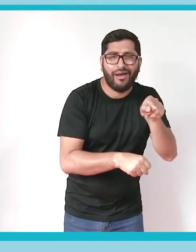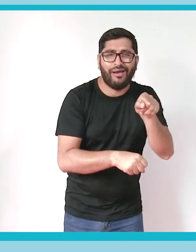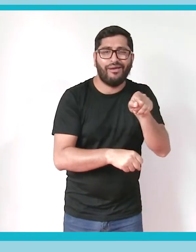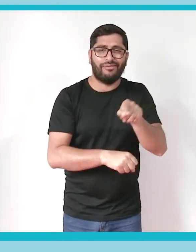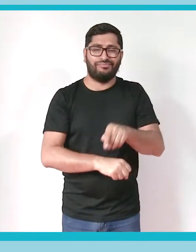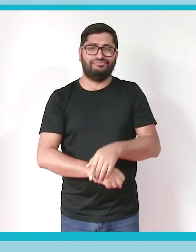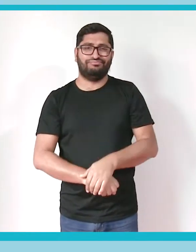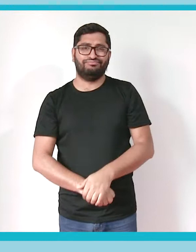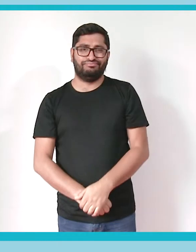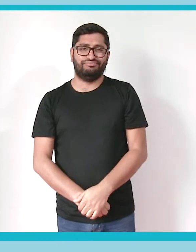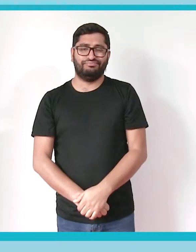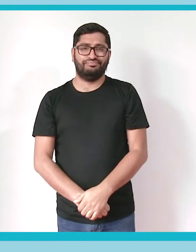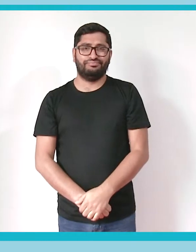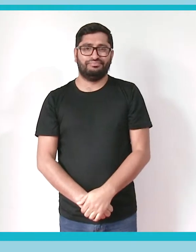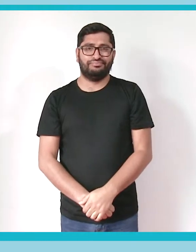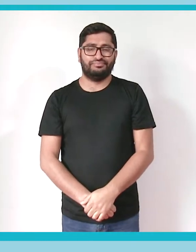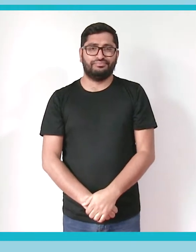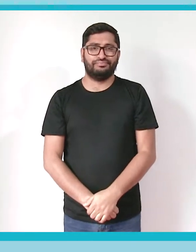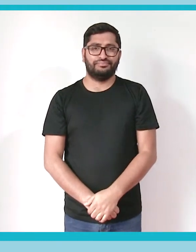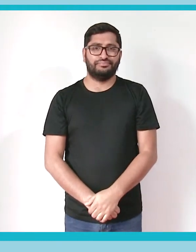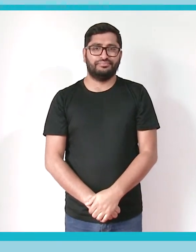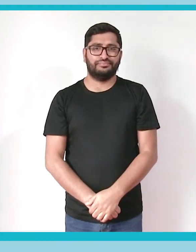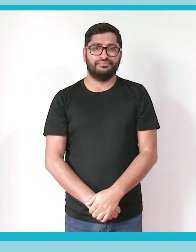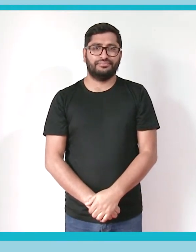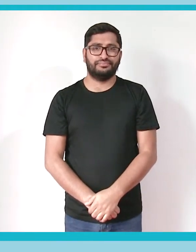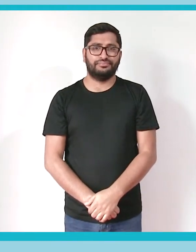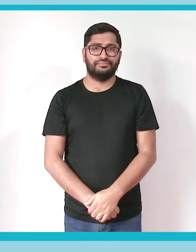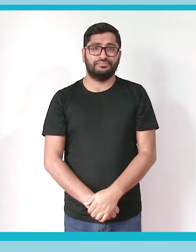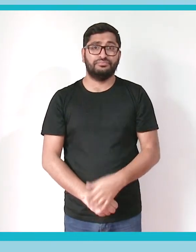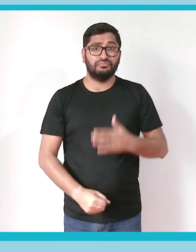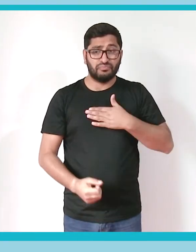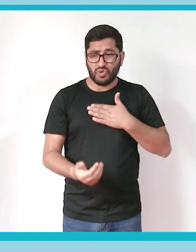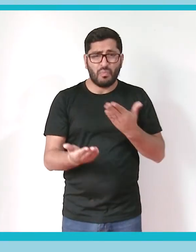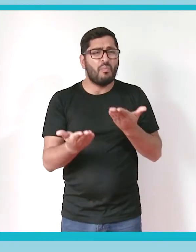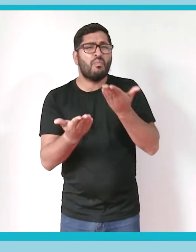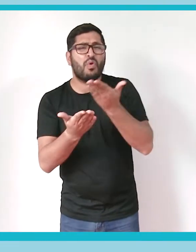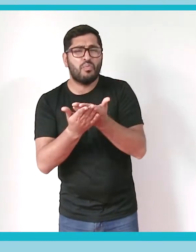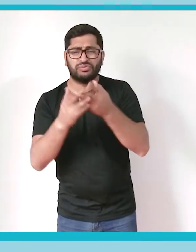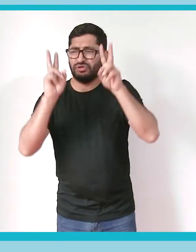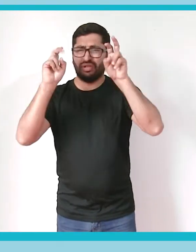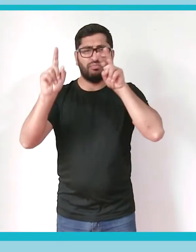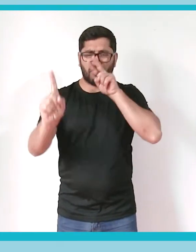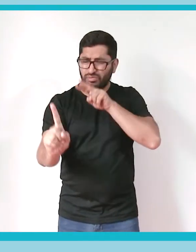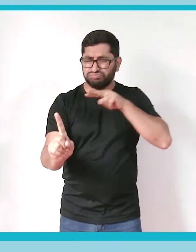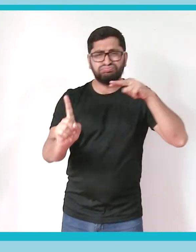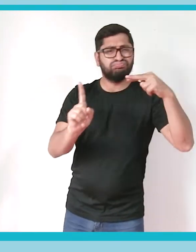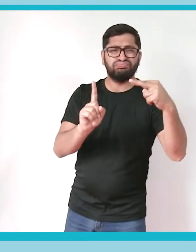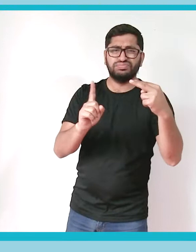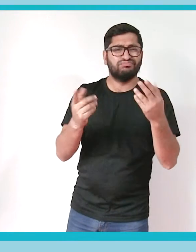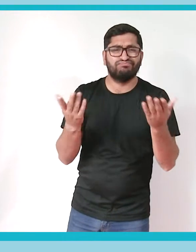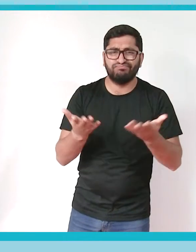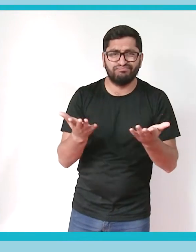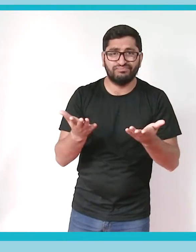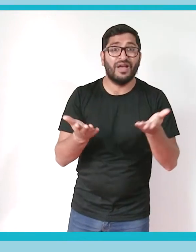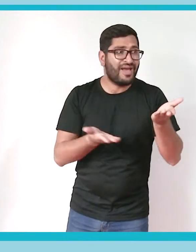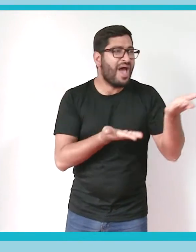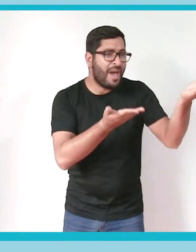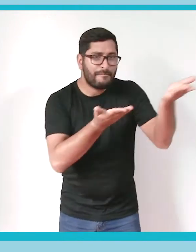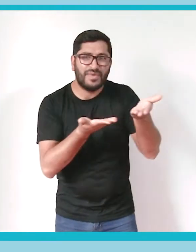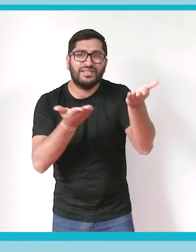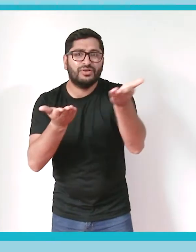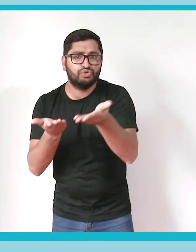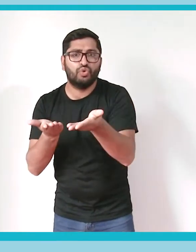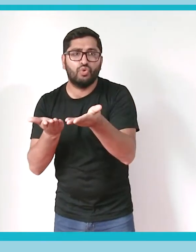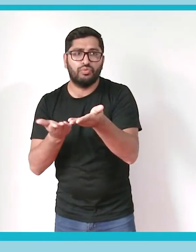que más que colocar ciertos temas o una mirada, la invitación es